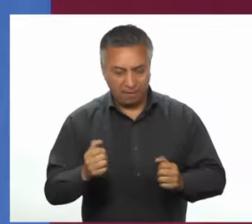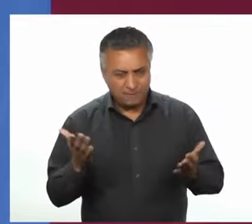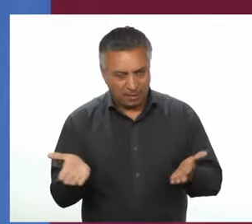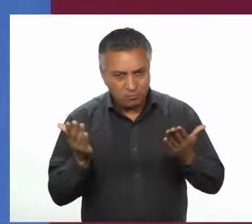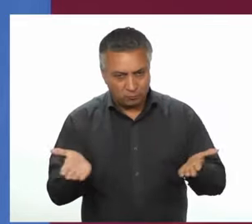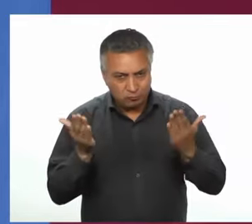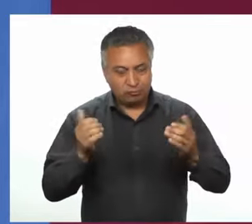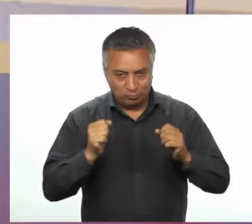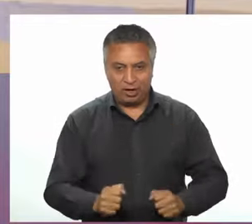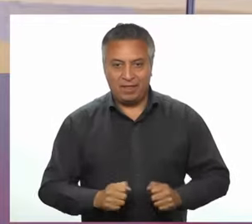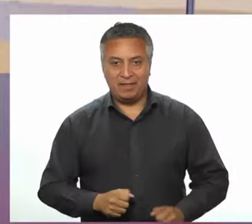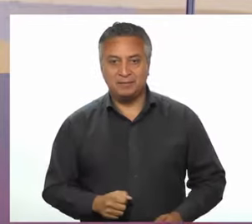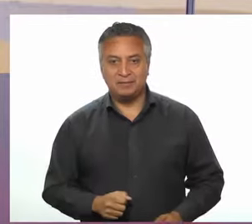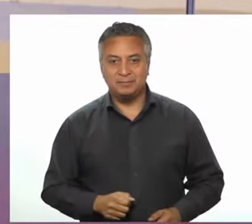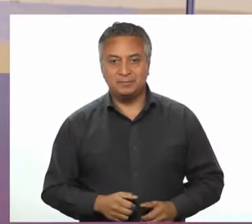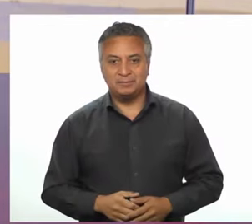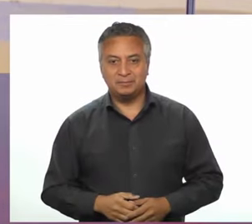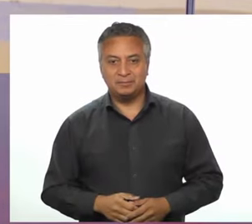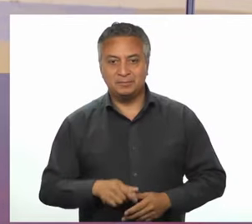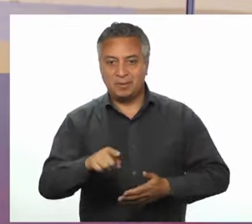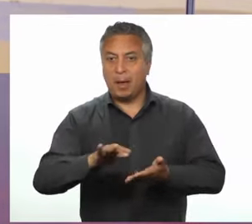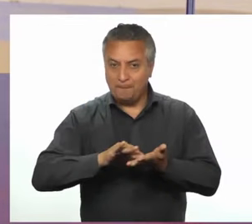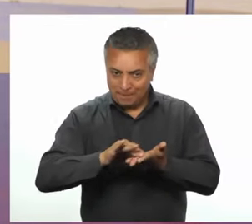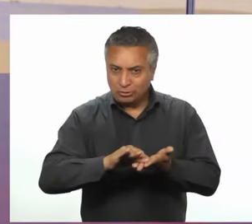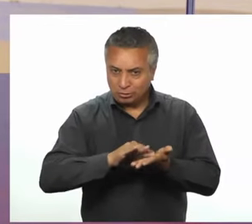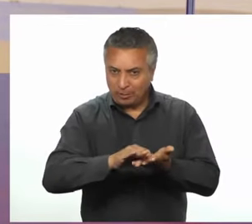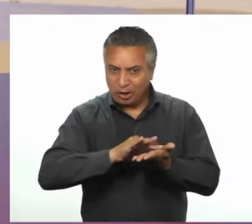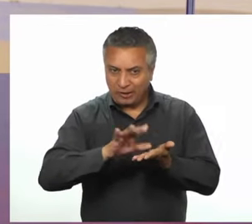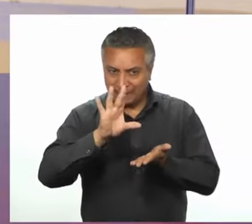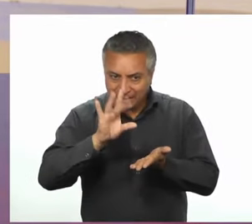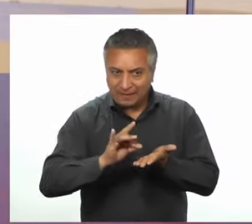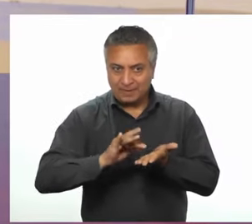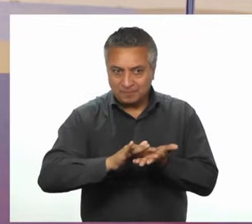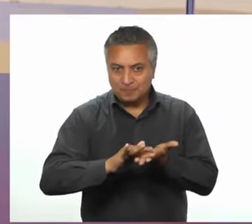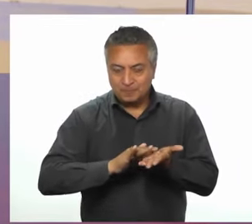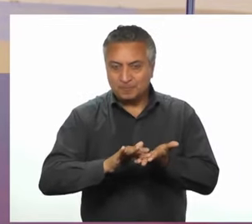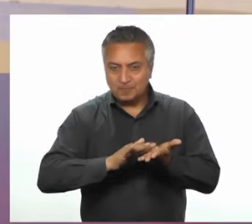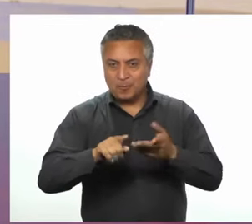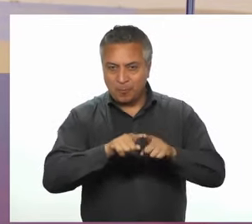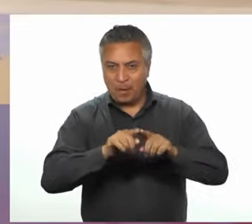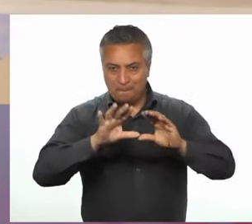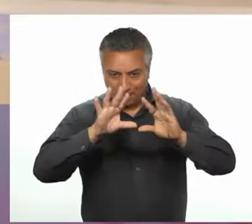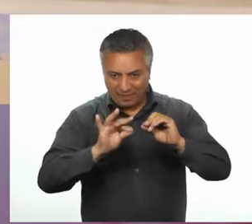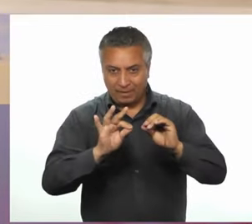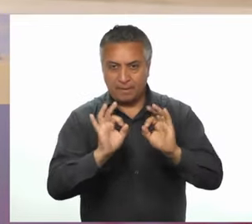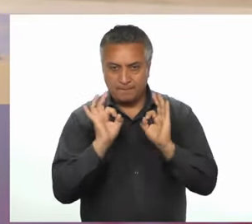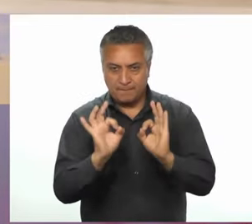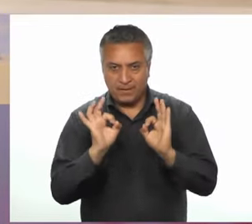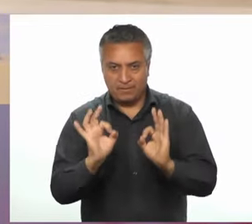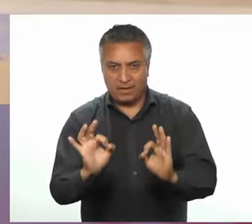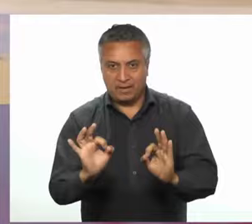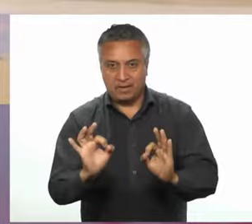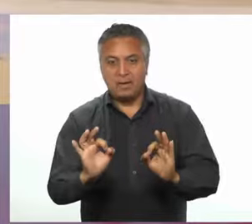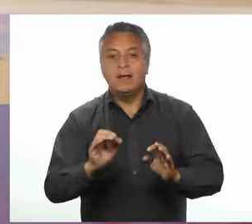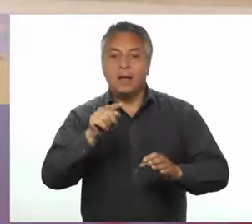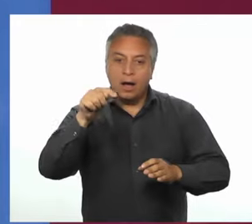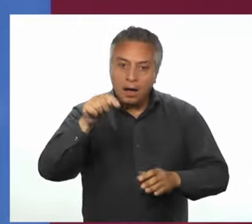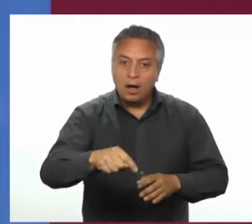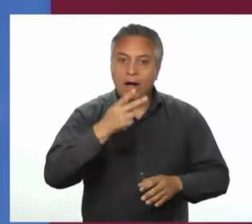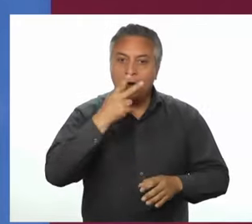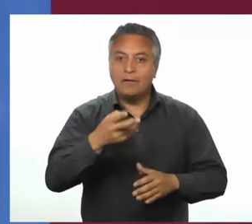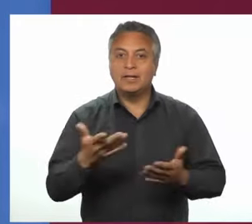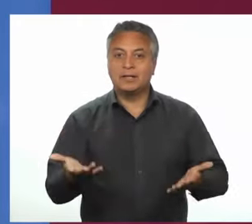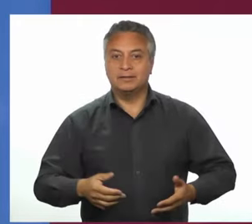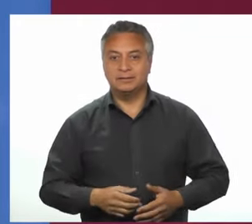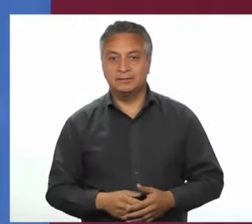puede. Vamos. Presionamos para que adhiera bastante bien. Y vamos a ver qué